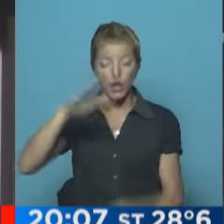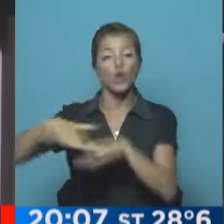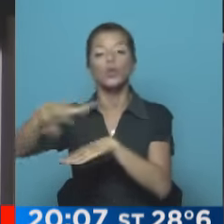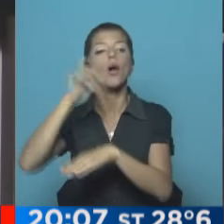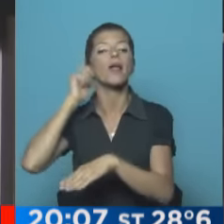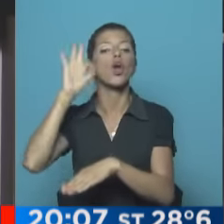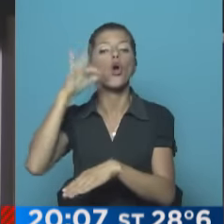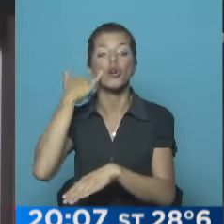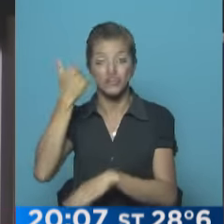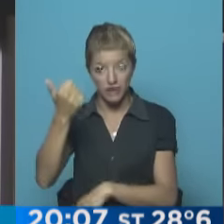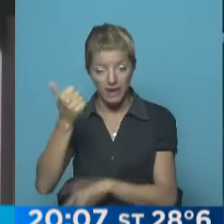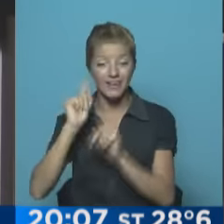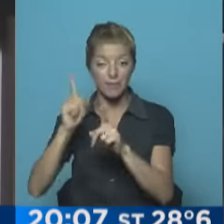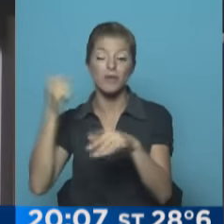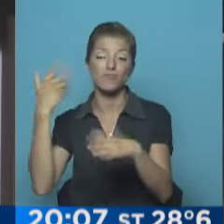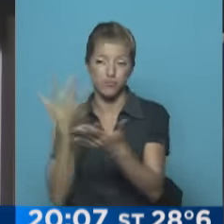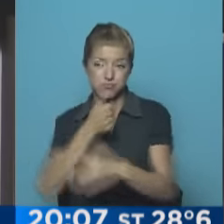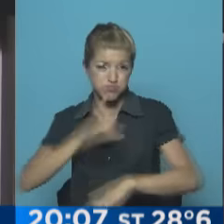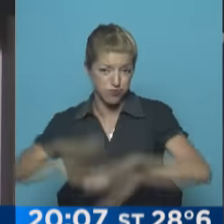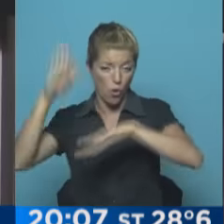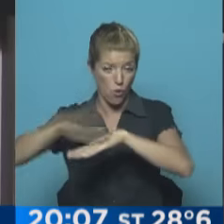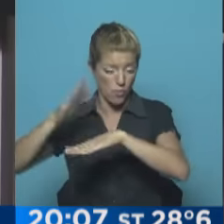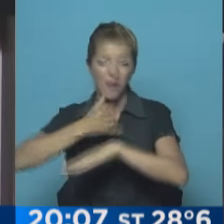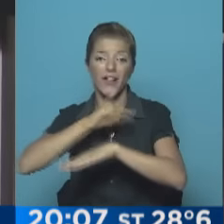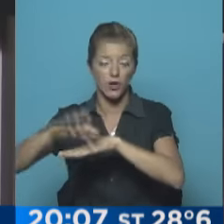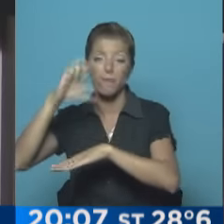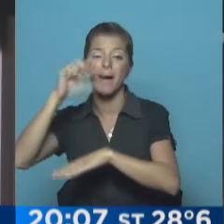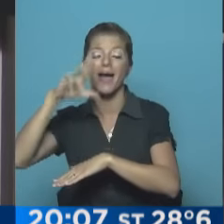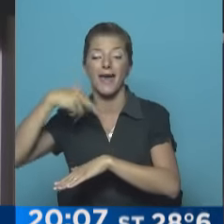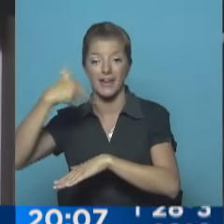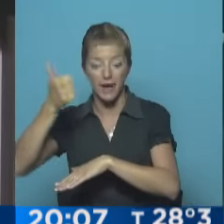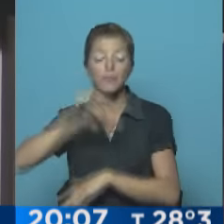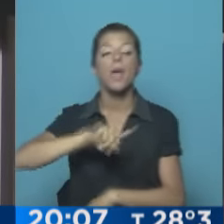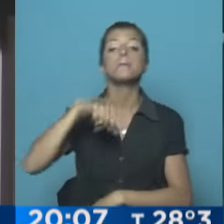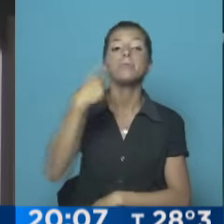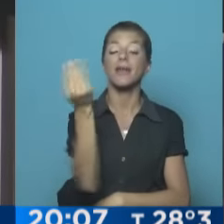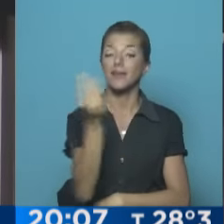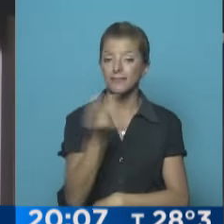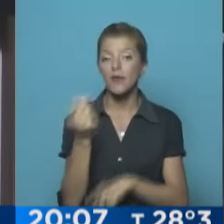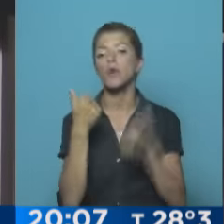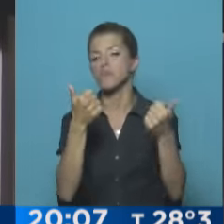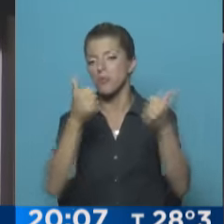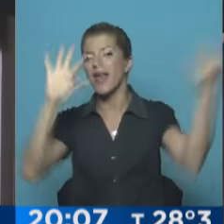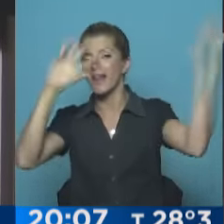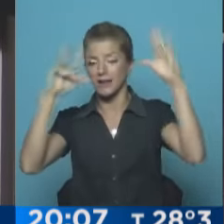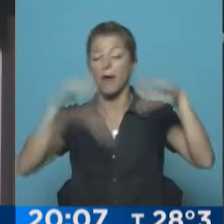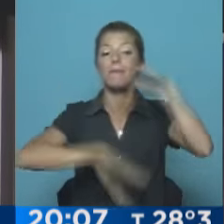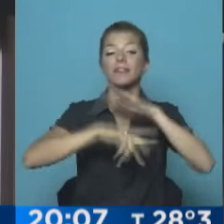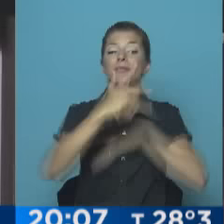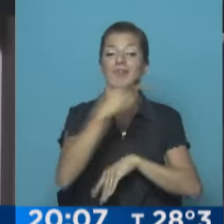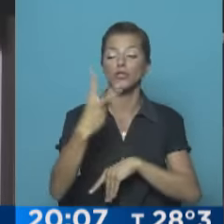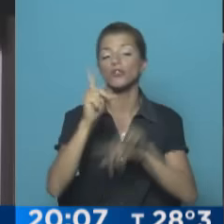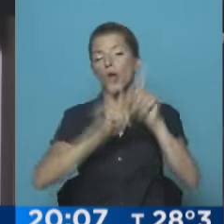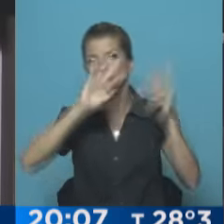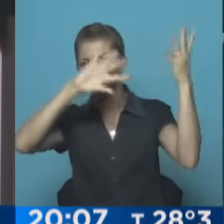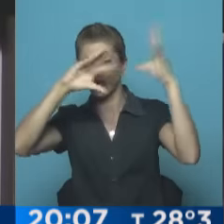afectada por la creciente del río Paraná en este caso, mañana, sábado, tendrán buen tiempo con cielo algo parcialmente nublado, 32 grados será la temperatura máxima. El